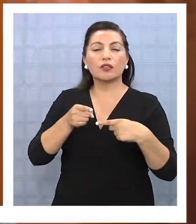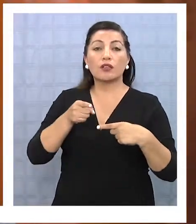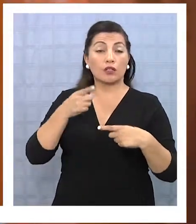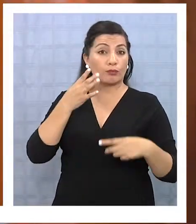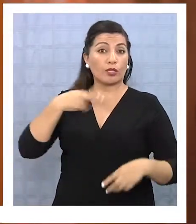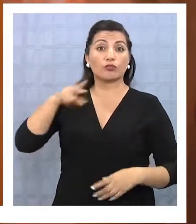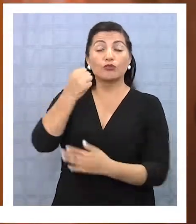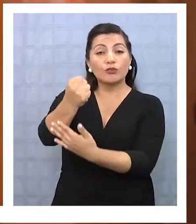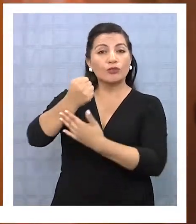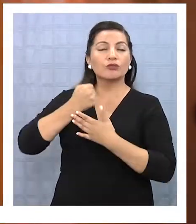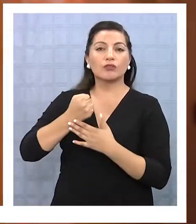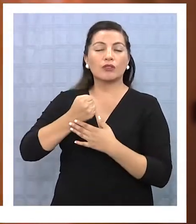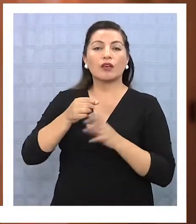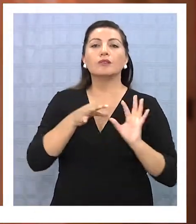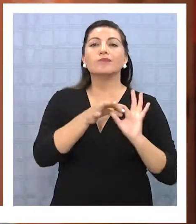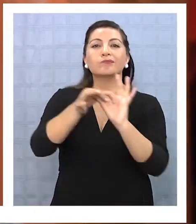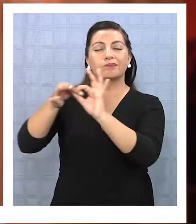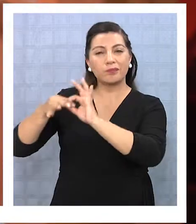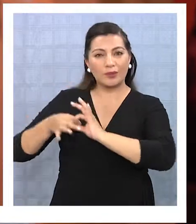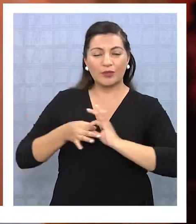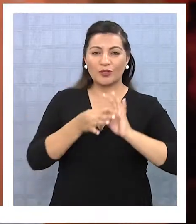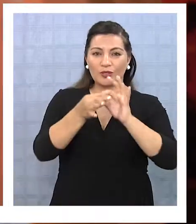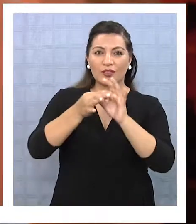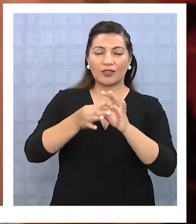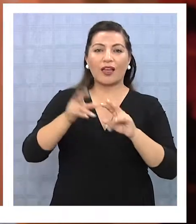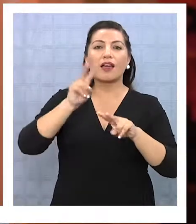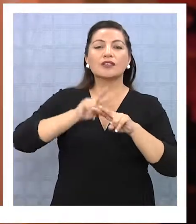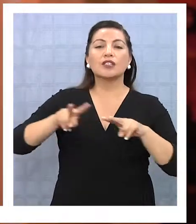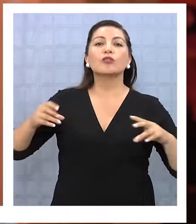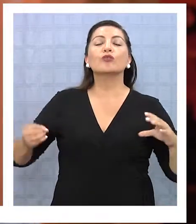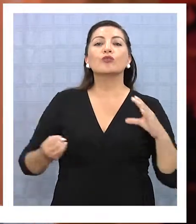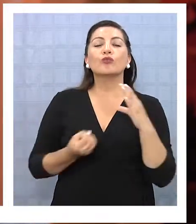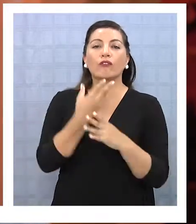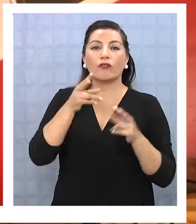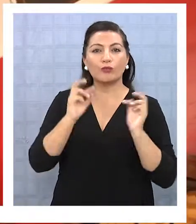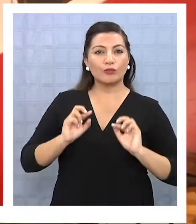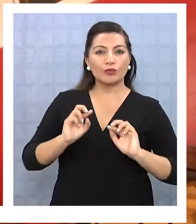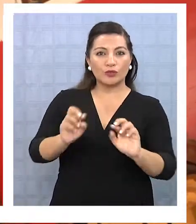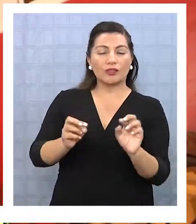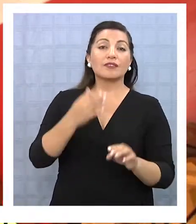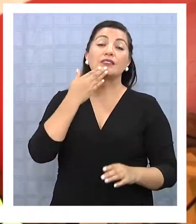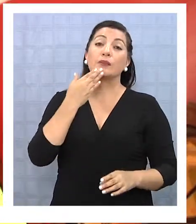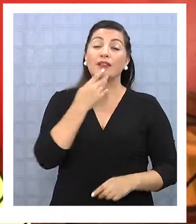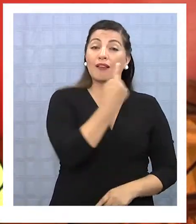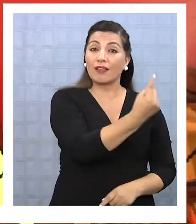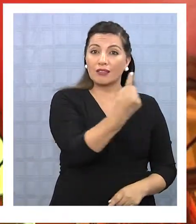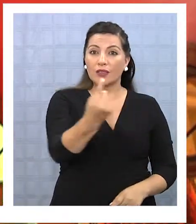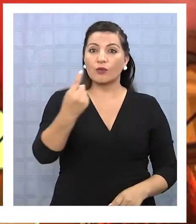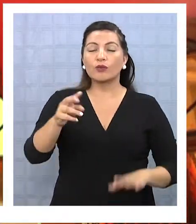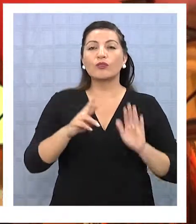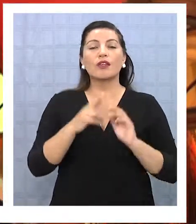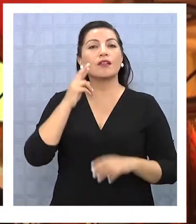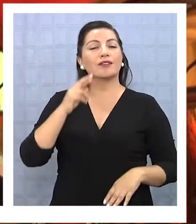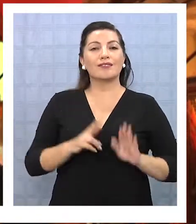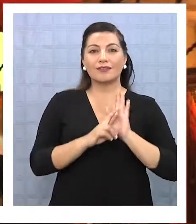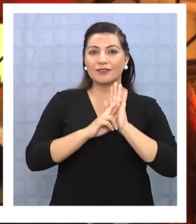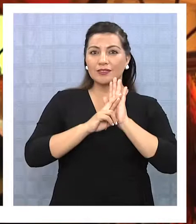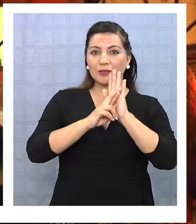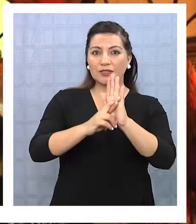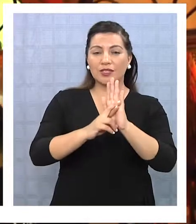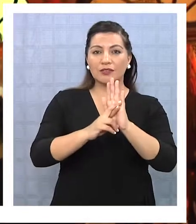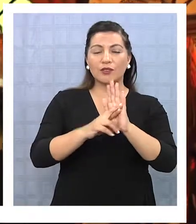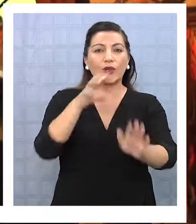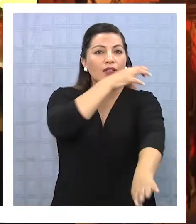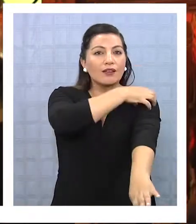servido para justamente asociarnos, para generar nuevas instancias y para que cada uno representando a sus